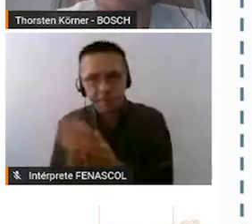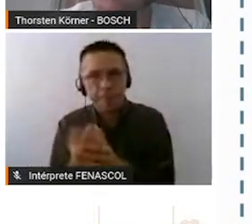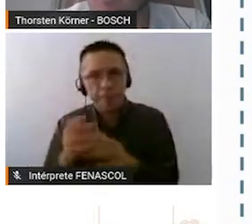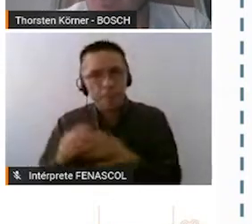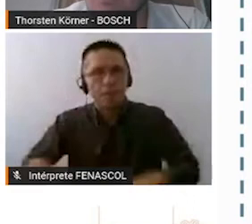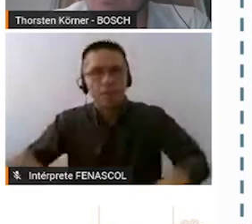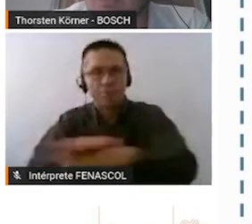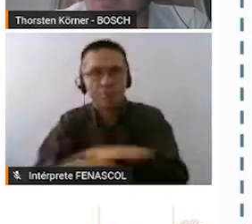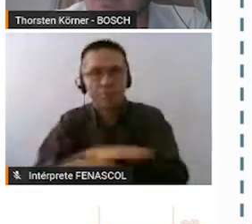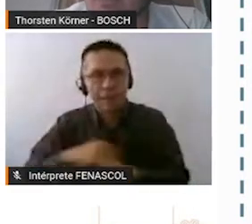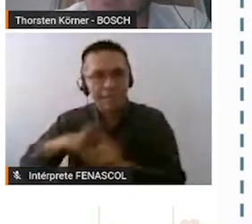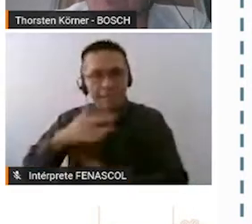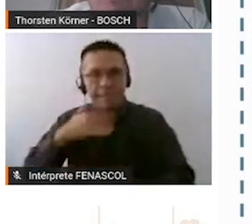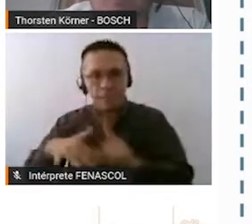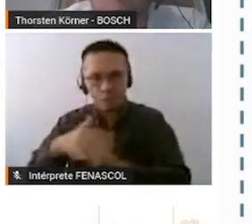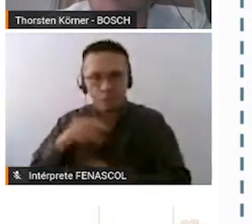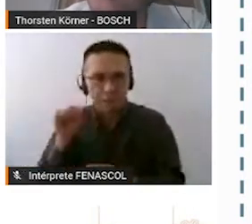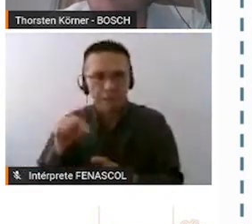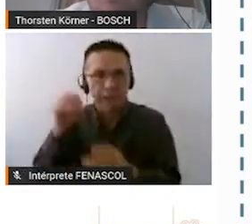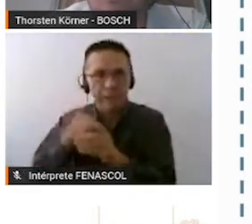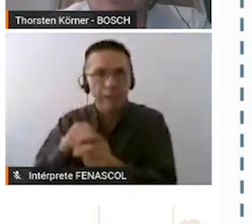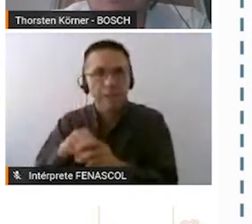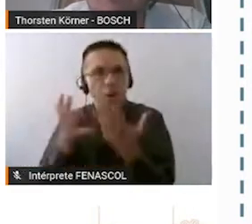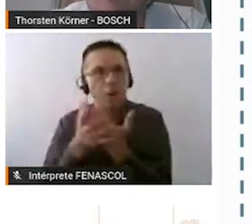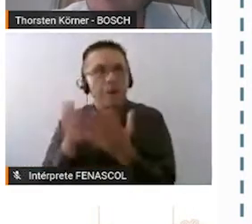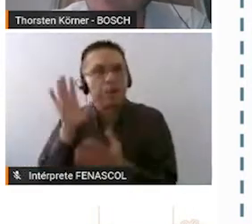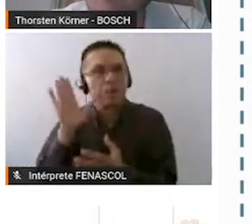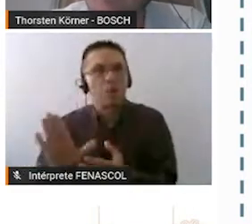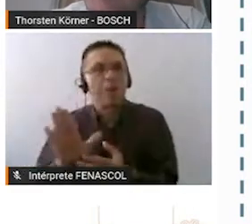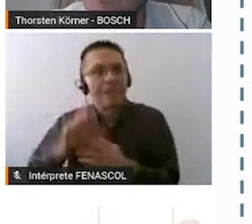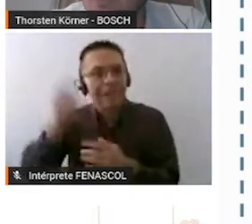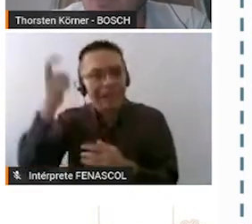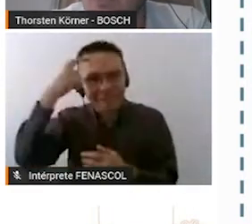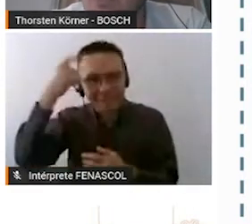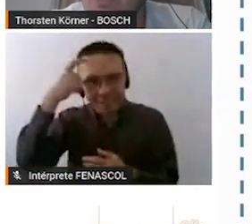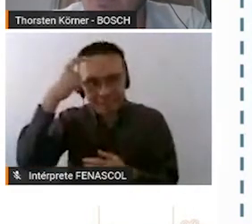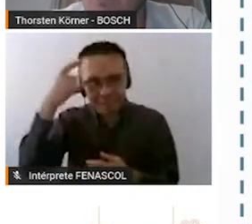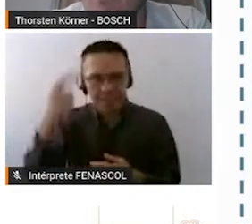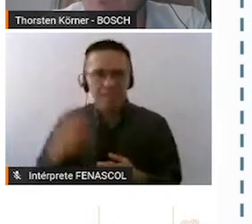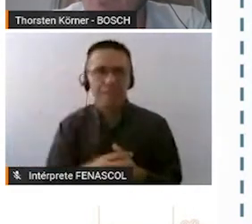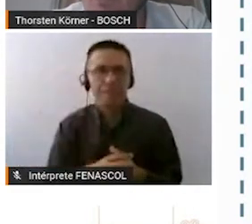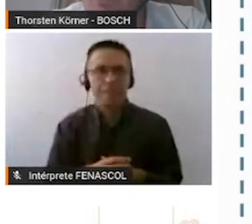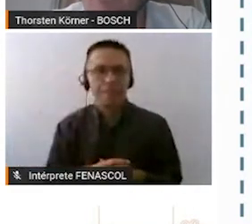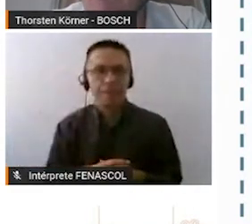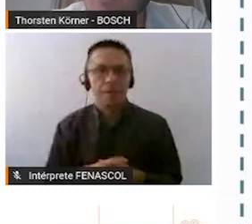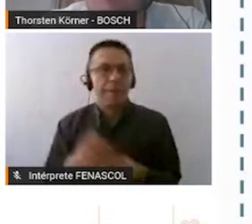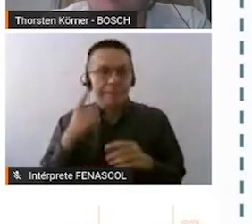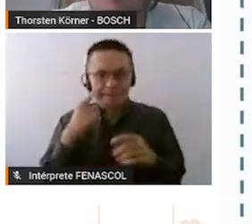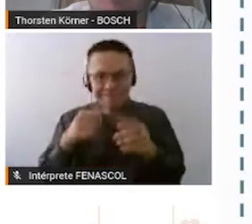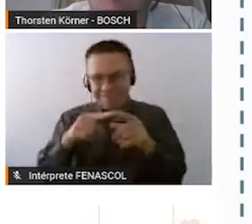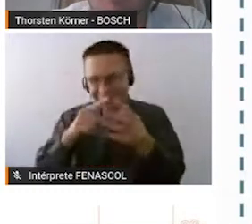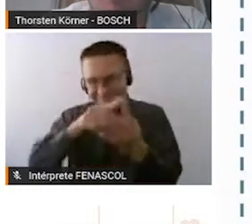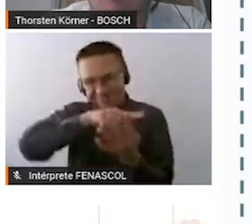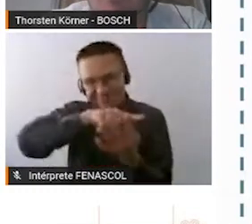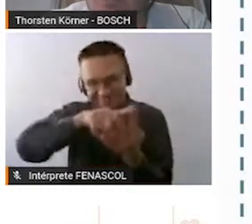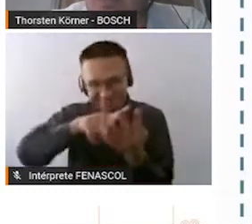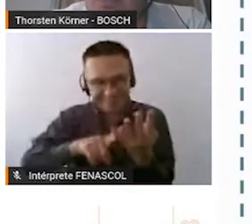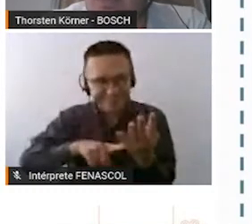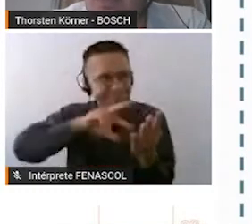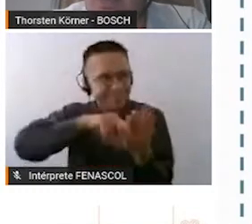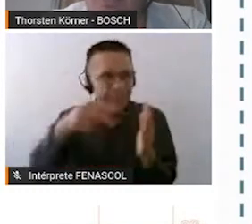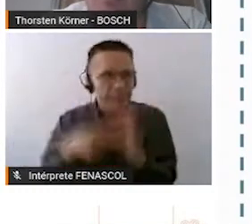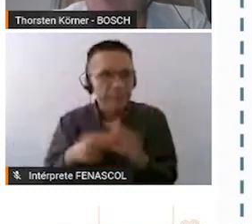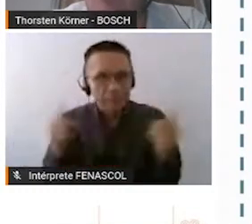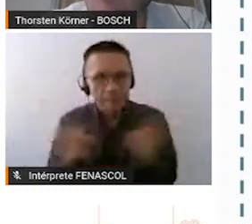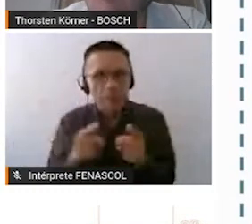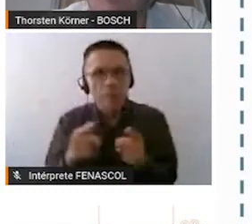aquellos objetos inteligentes. Esto como un, digamos, breve resumen de aquellos conceptos básicos